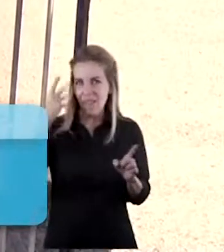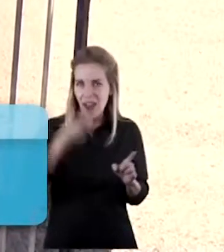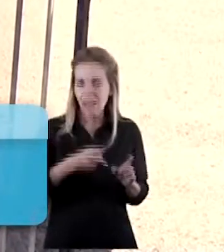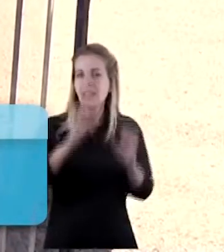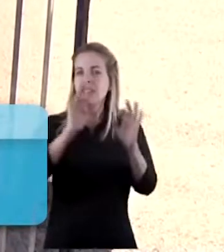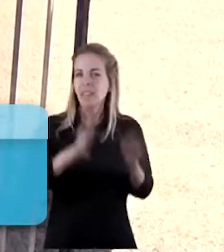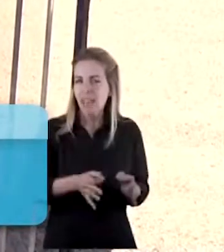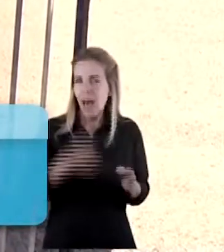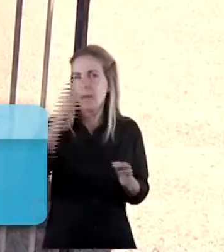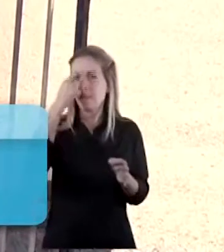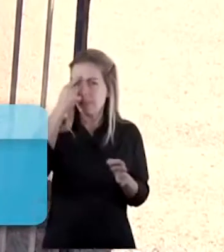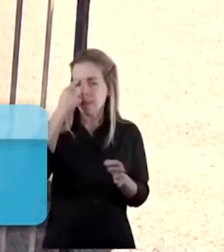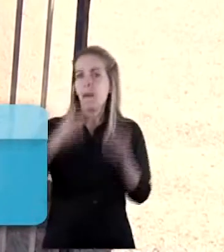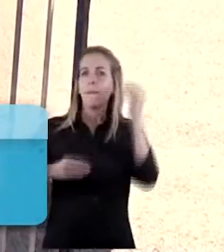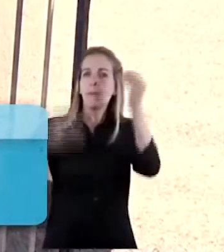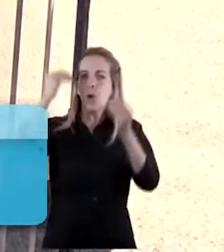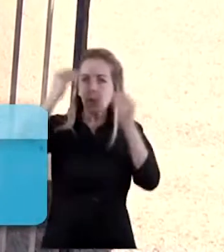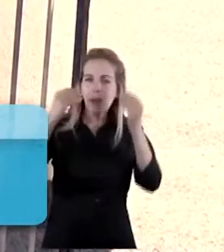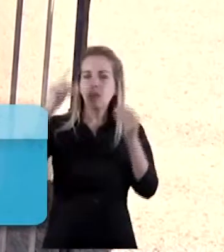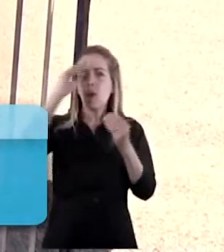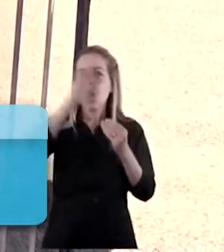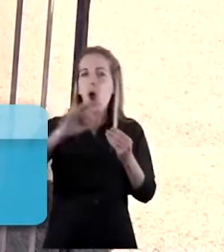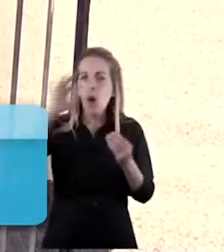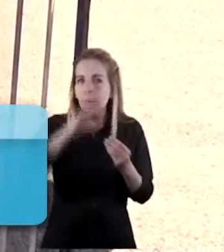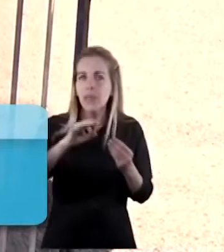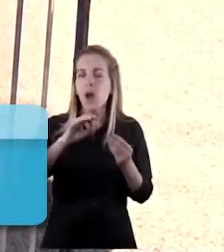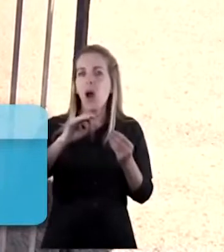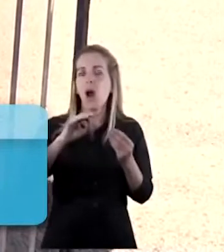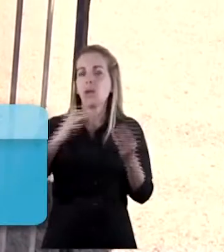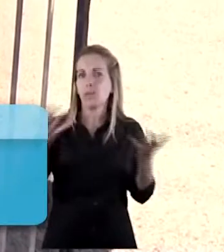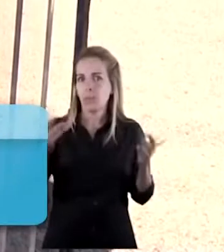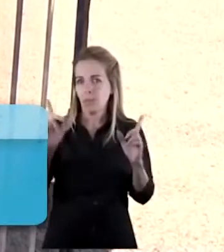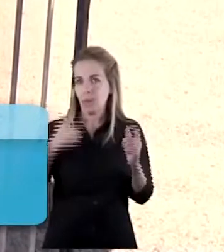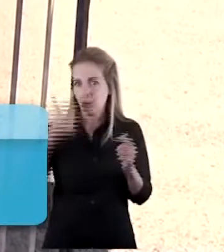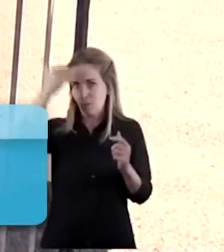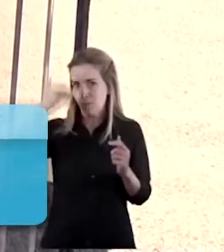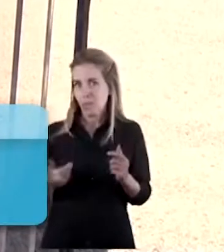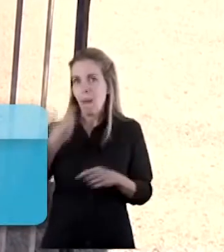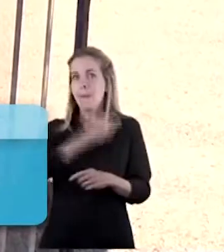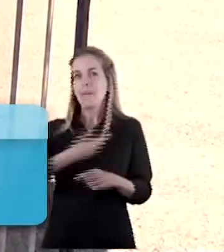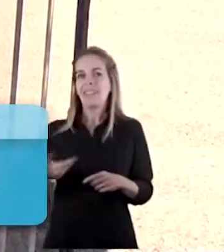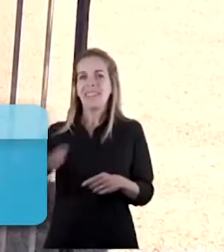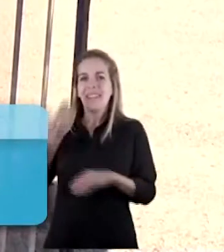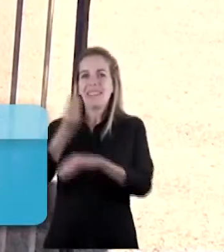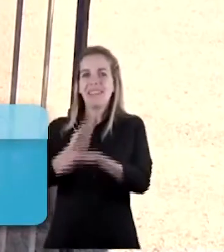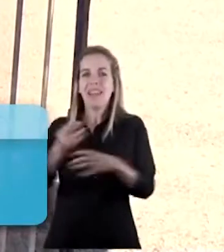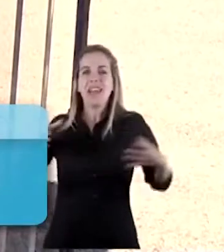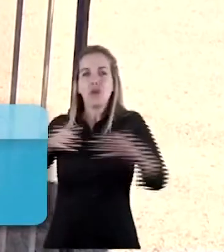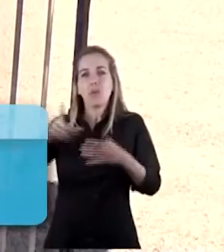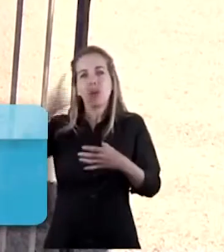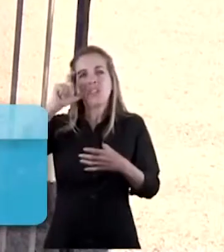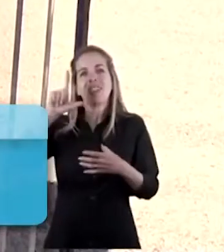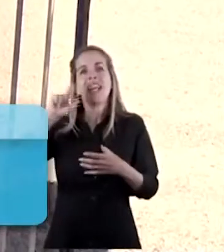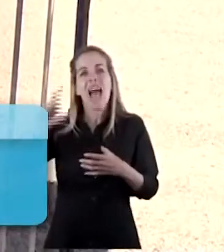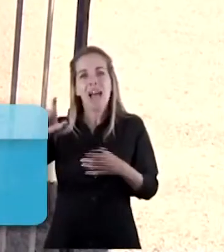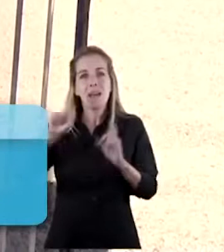la preocupación del actual presidente de la CELAC, que ese soy yo, y que traigo un poco la